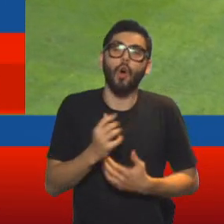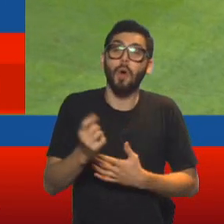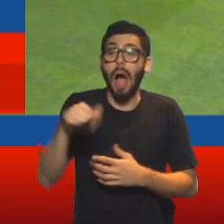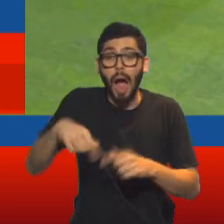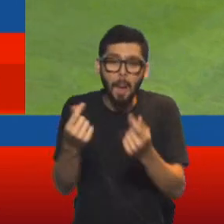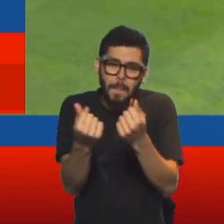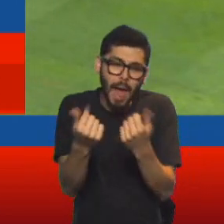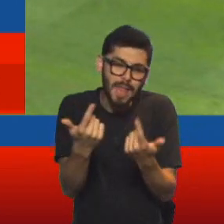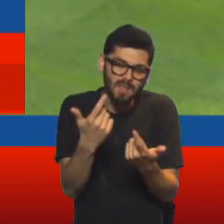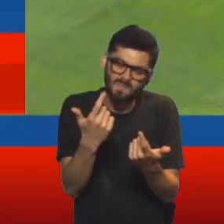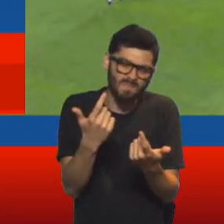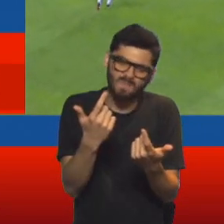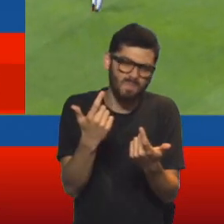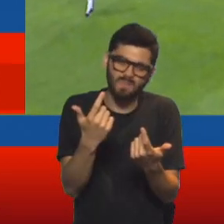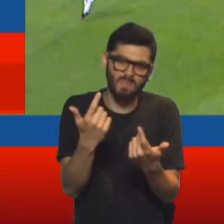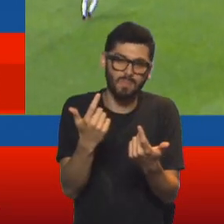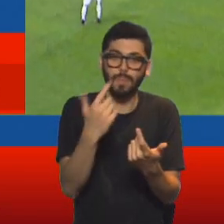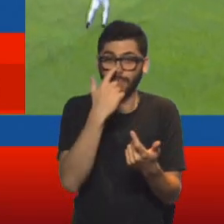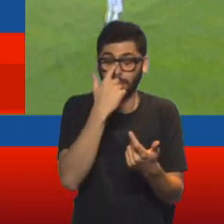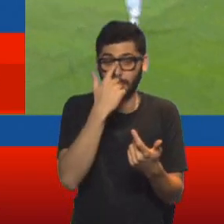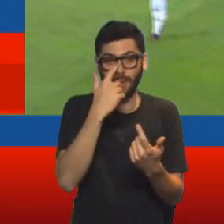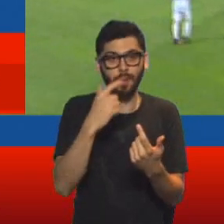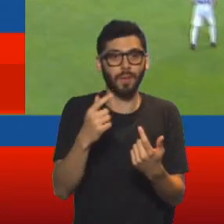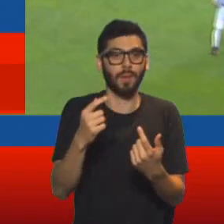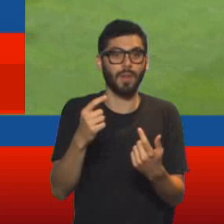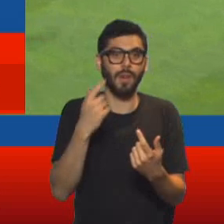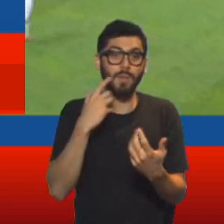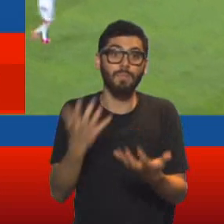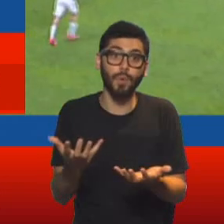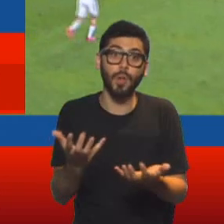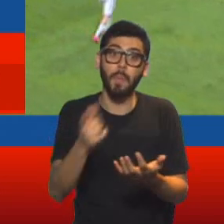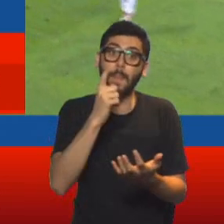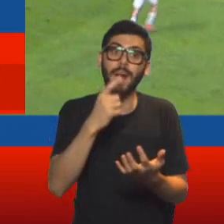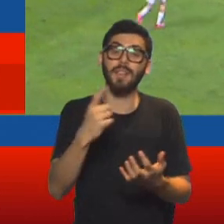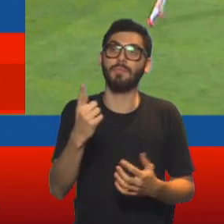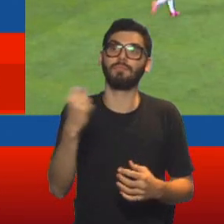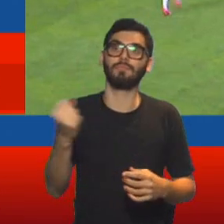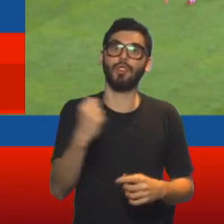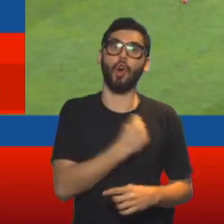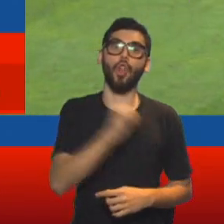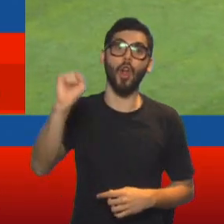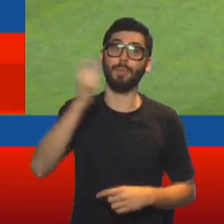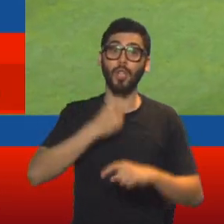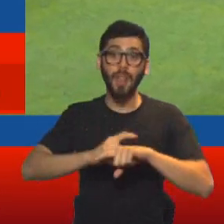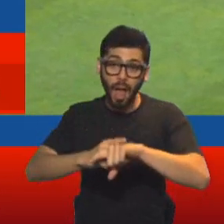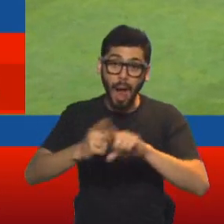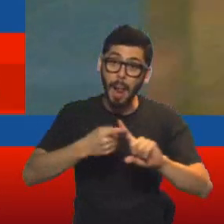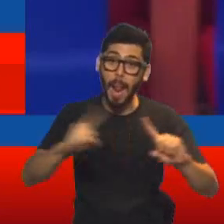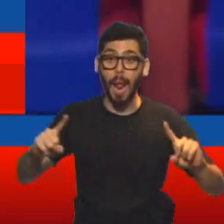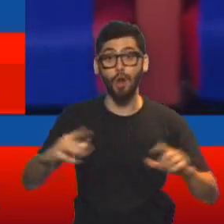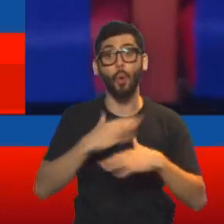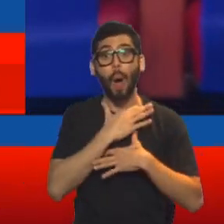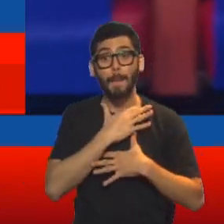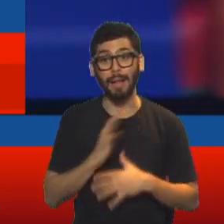no corre, ¿no? Ni no, quiero está claro, pensar... Está claro, por eso no coincido y creo que va que más por la gloria. Pero si seguimos discutiendo, nos matan a los dos. Y no